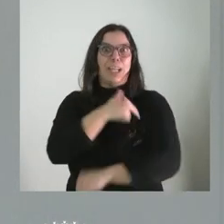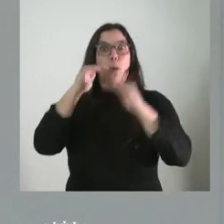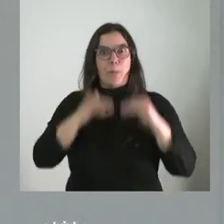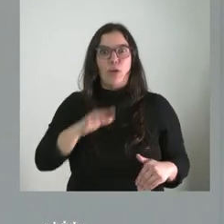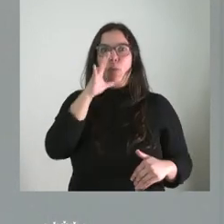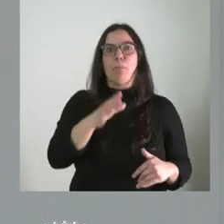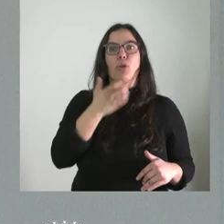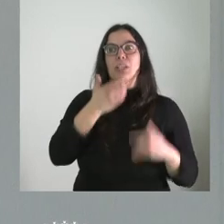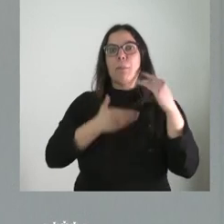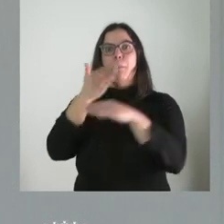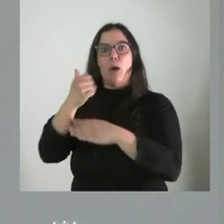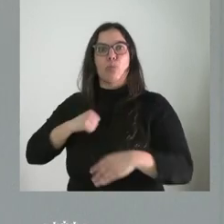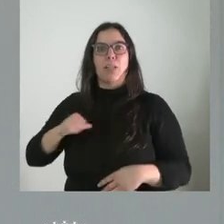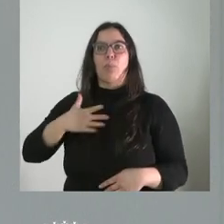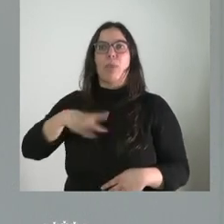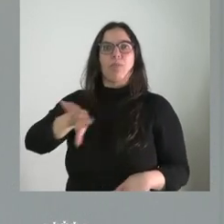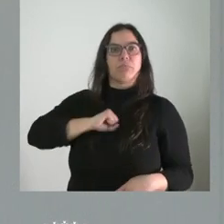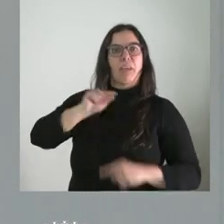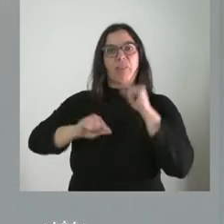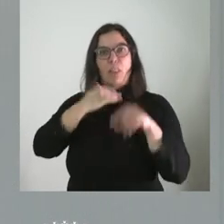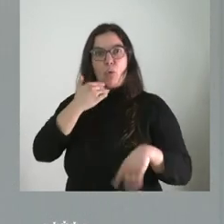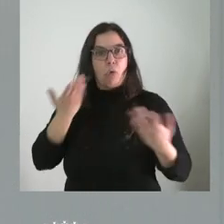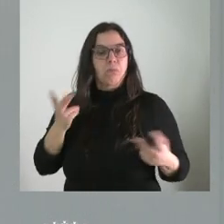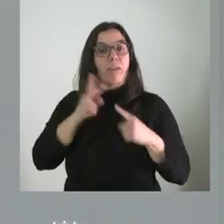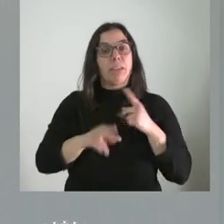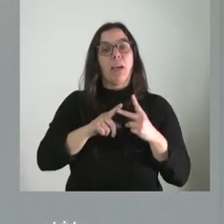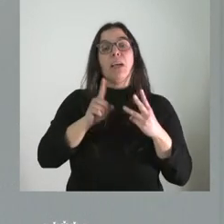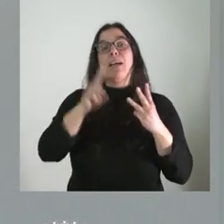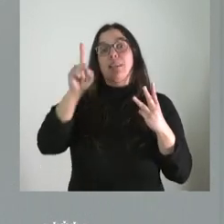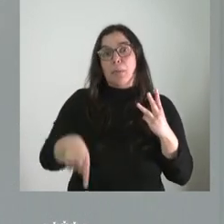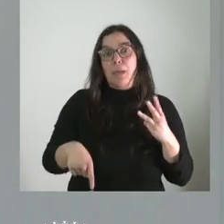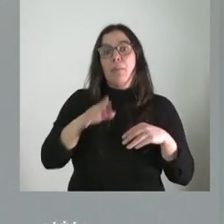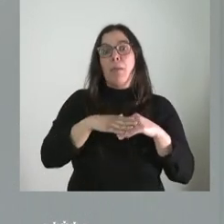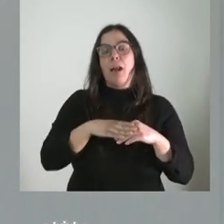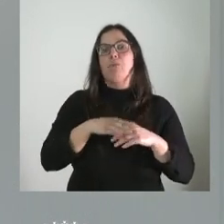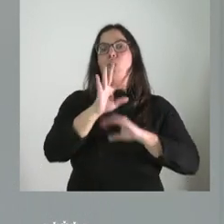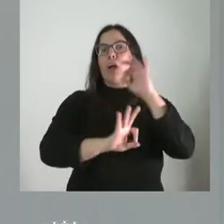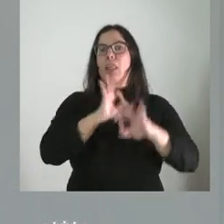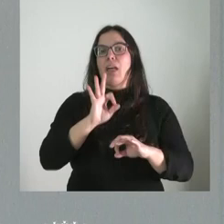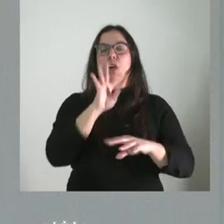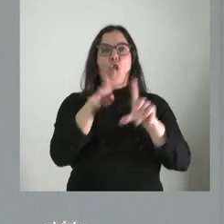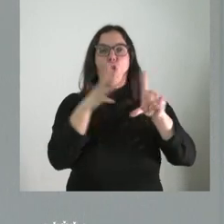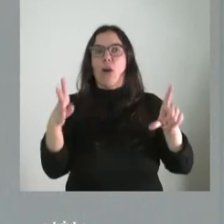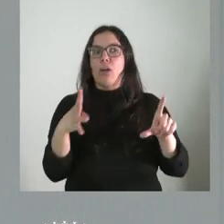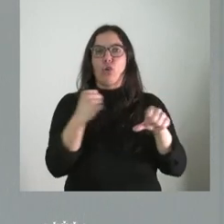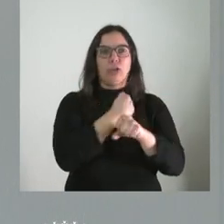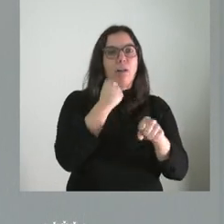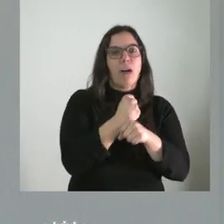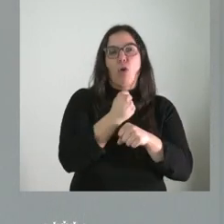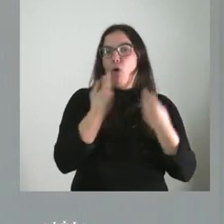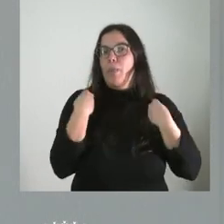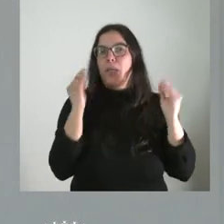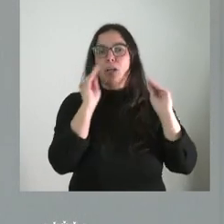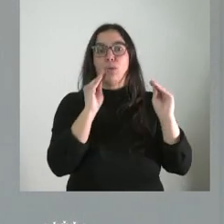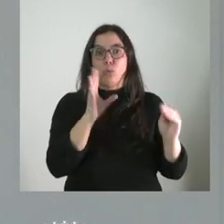evitan también algún tipo de infecciones y también desde el punto de vista de compatibilidad de horarios laborales de muchas de las personas que tienen esta enfermedad